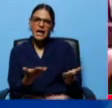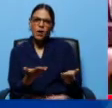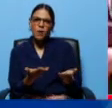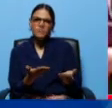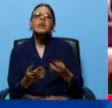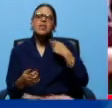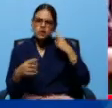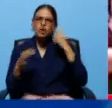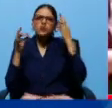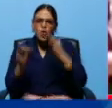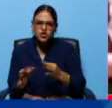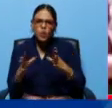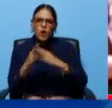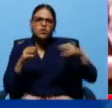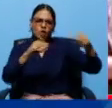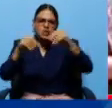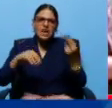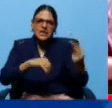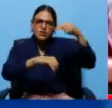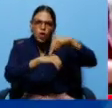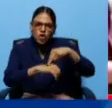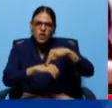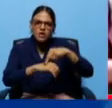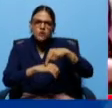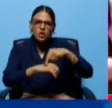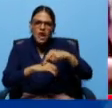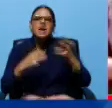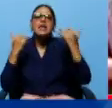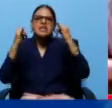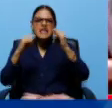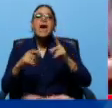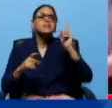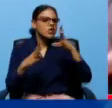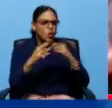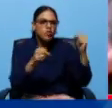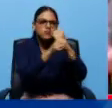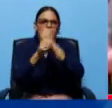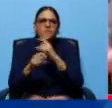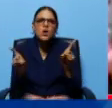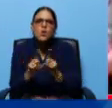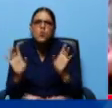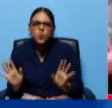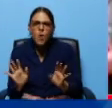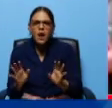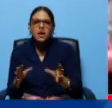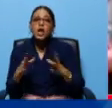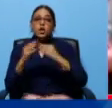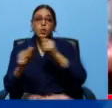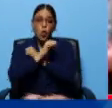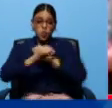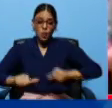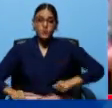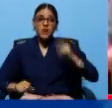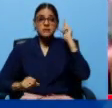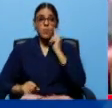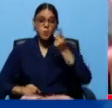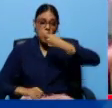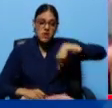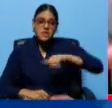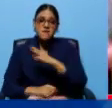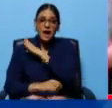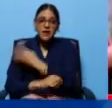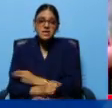Y estoy seguro que en todo el territorio nacional se está haciendo lo propio. Quiero decirle que toda la Fuerza Armada Nacional